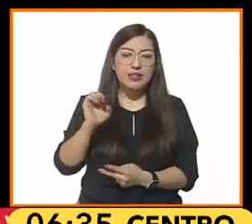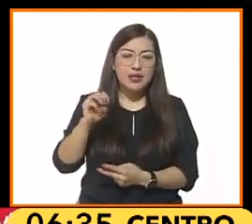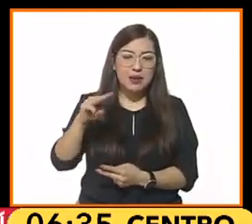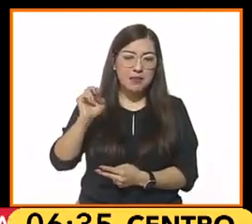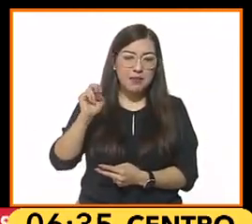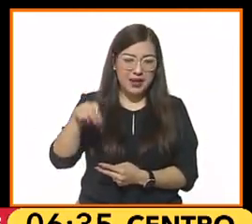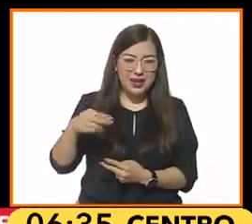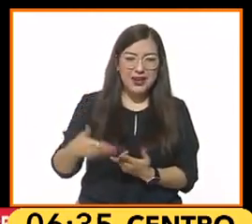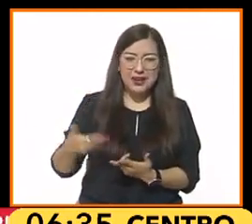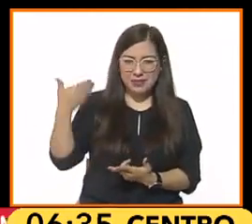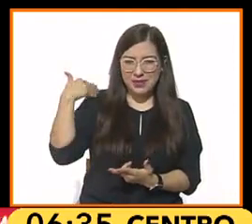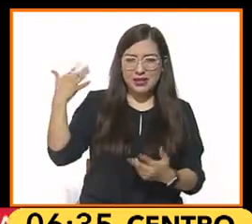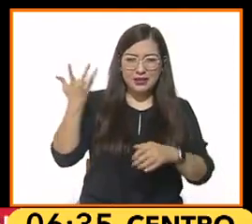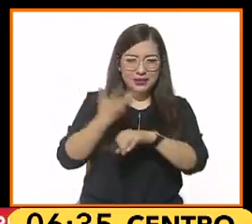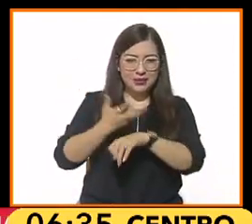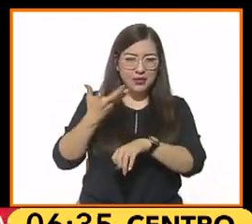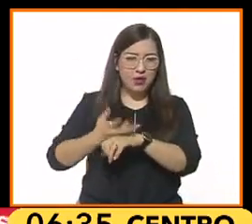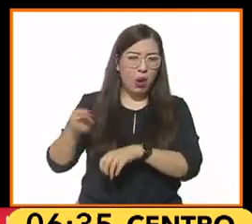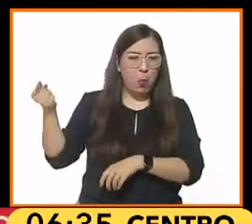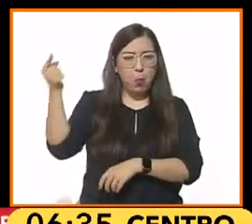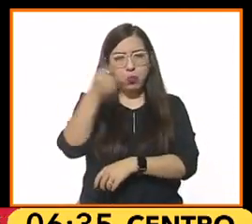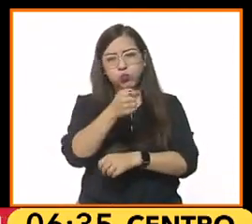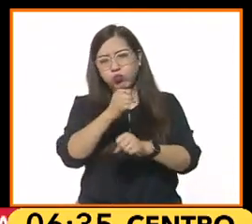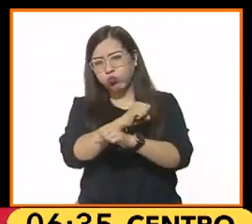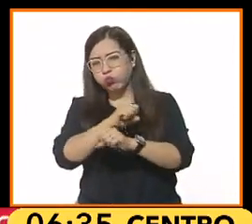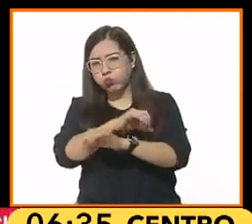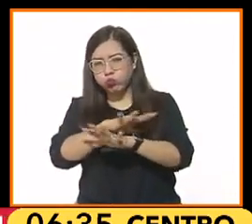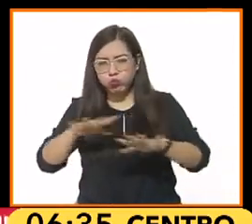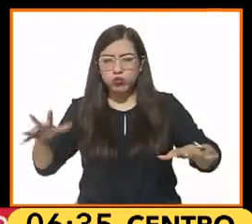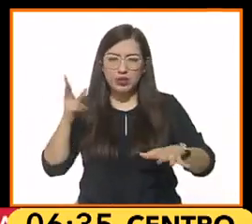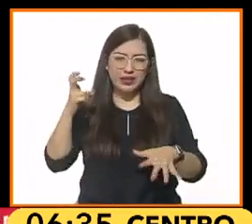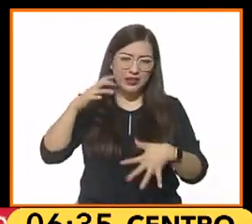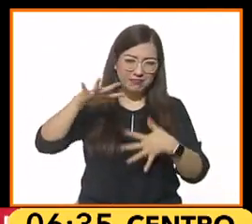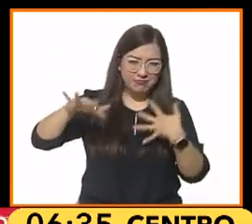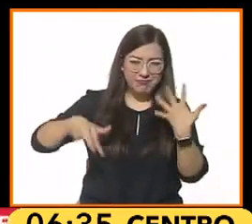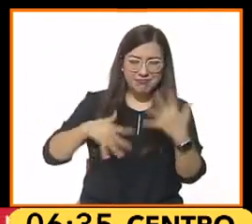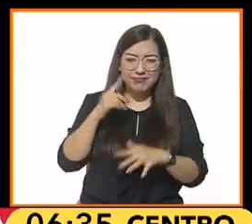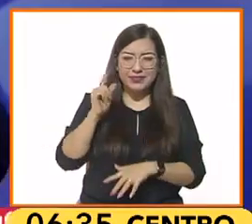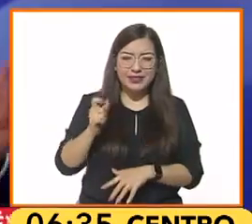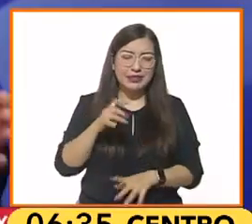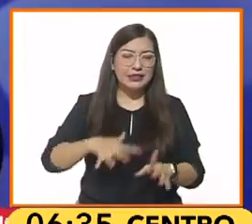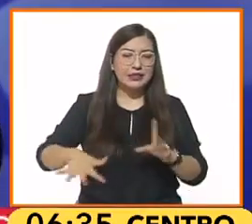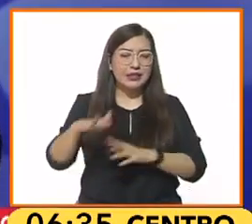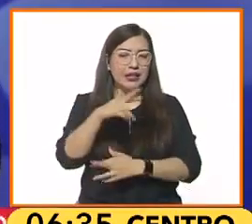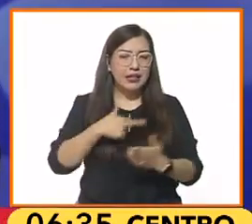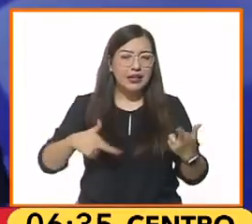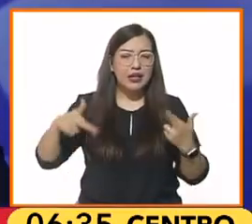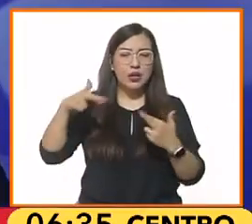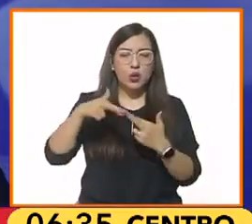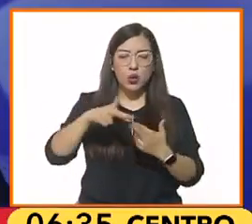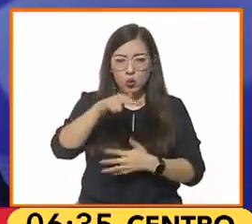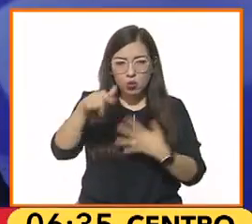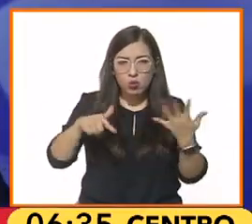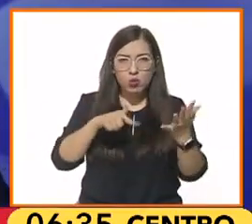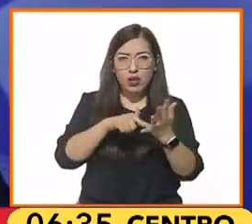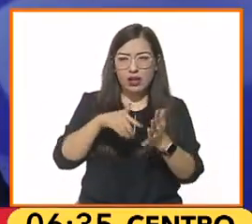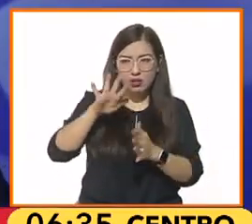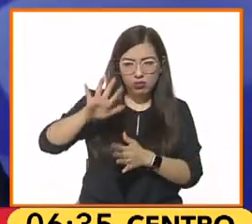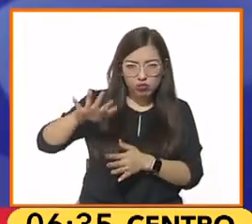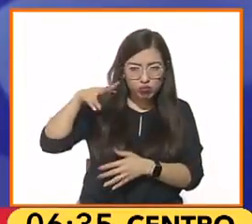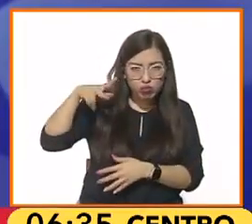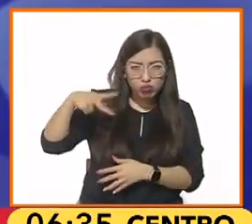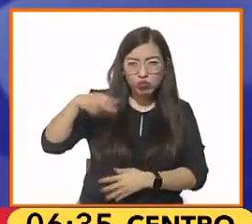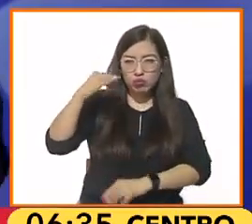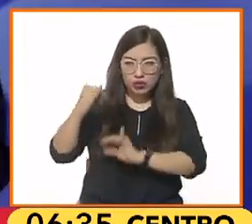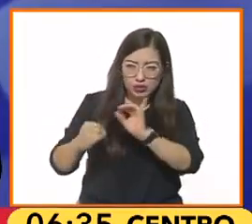Unidos recientemente, ¿no? Yo creo que entonces es una crisis que combina elementos locales, regionales e internacionales y que,